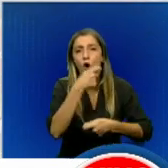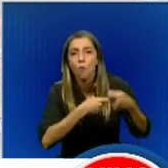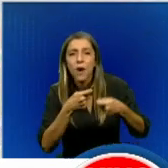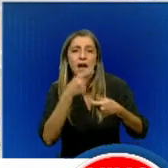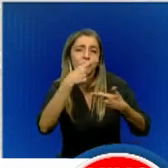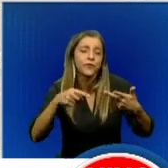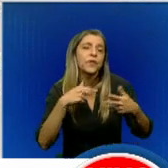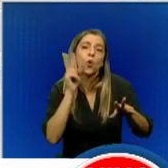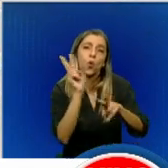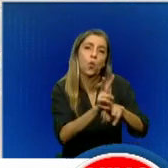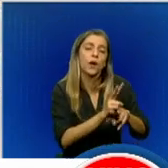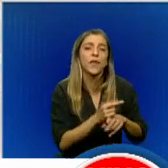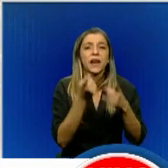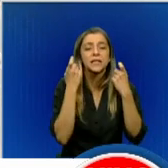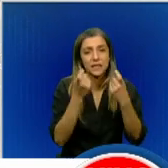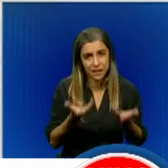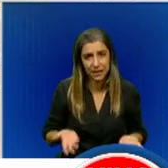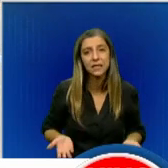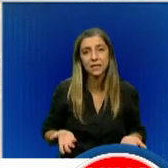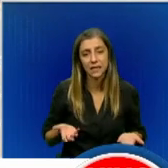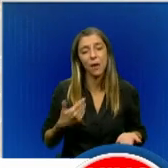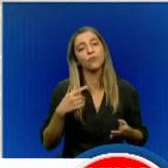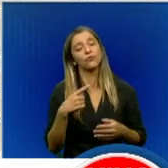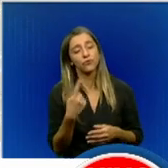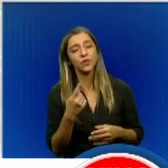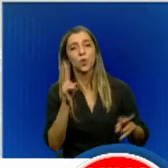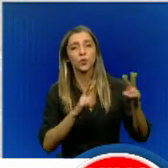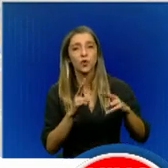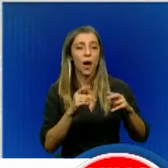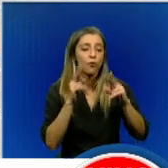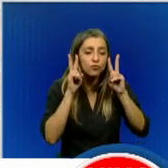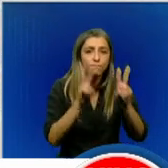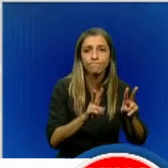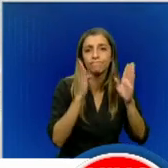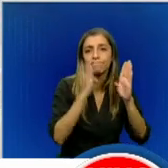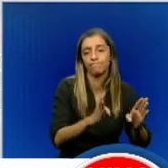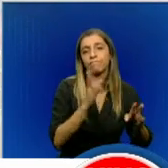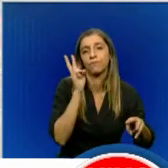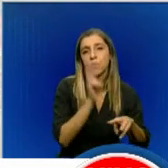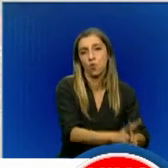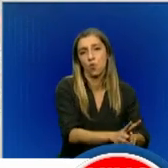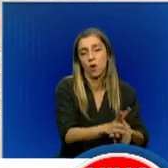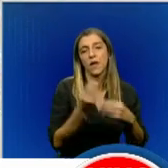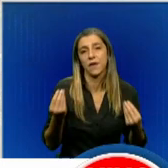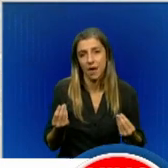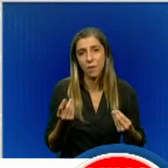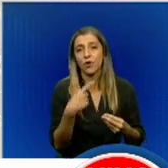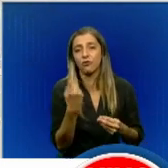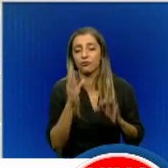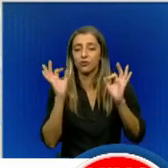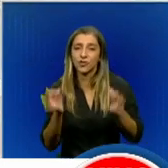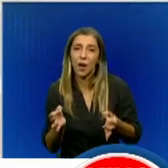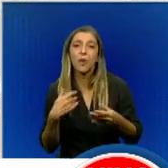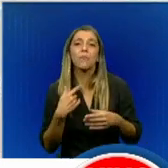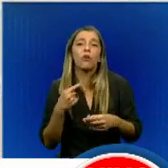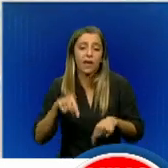bajar para evitar que se sigan perdiendo vidas que pueden ser salvadas si nos cuidamos mientras